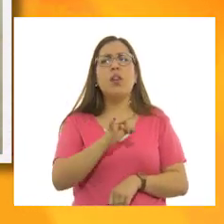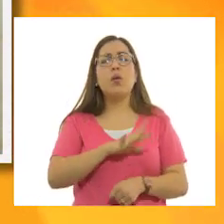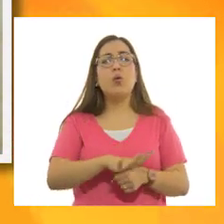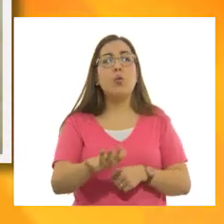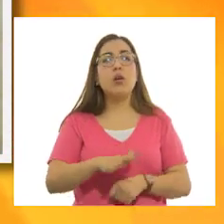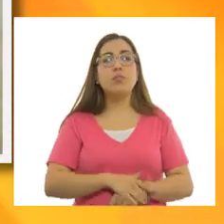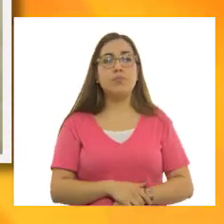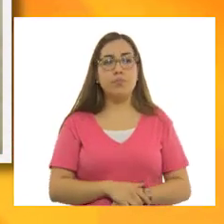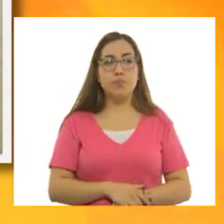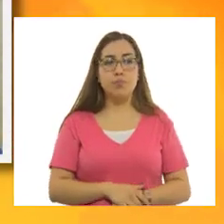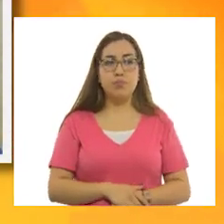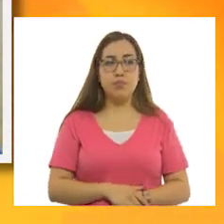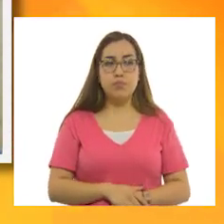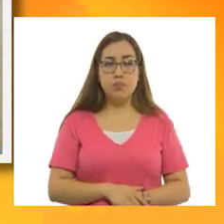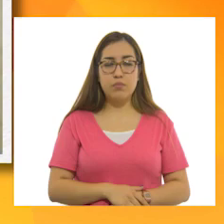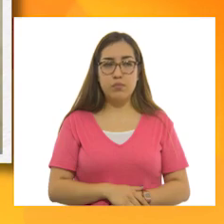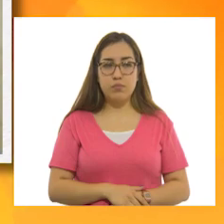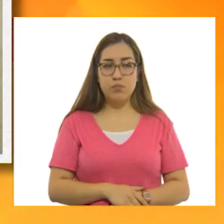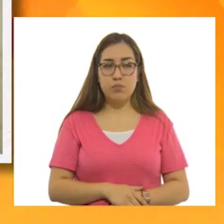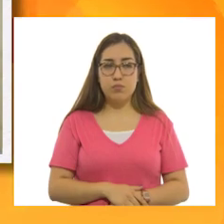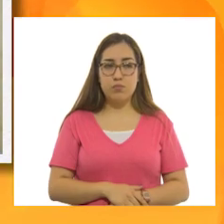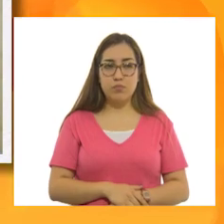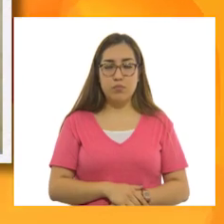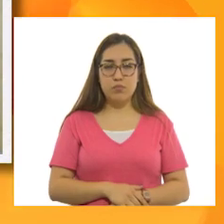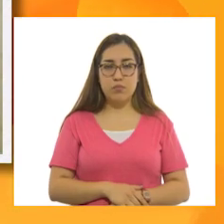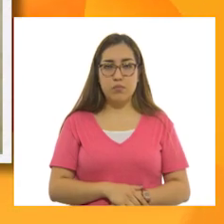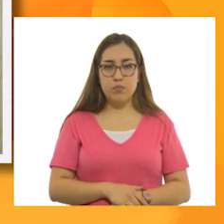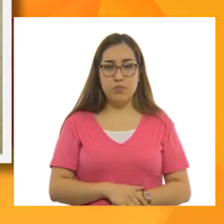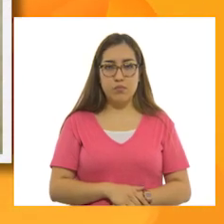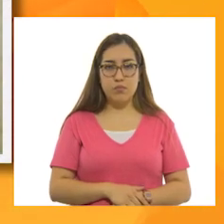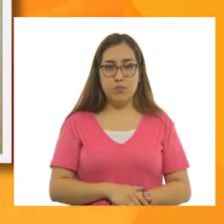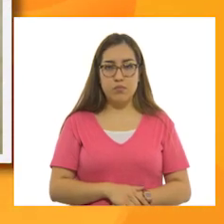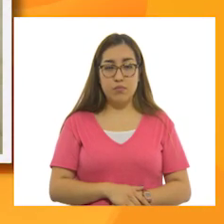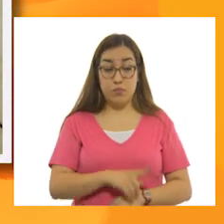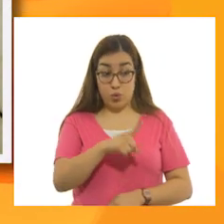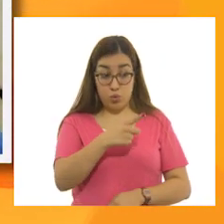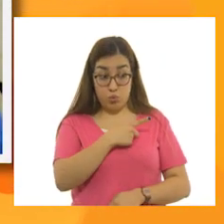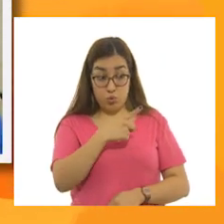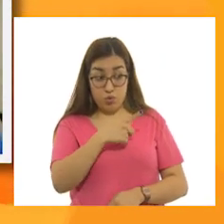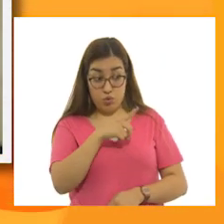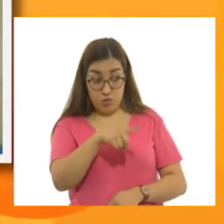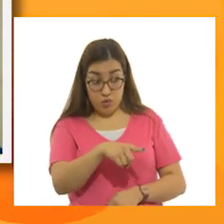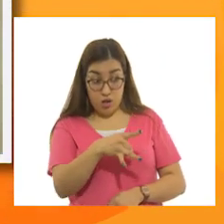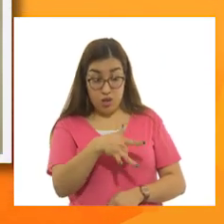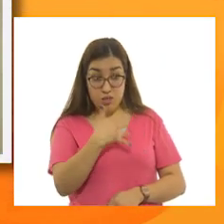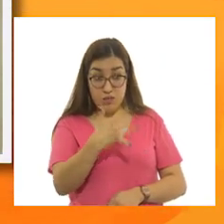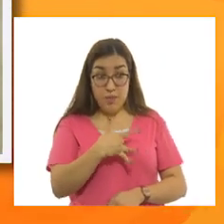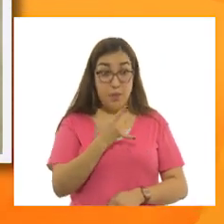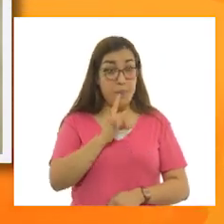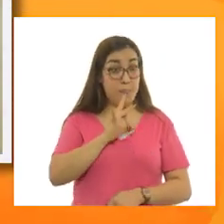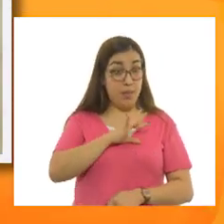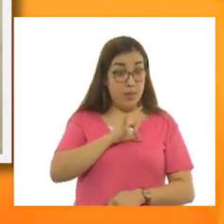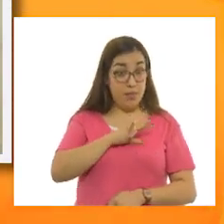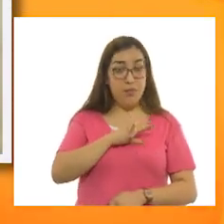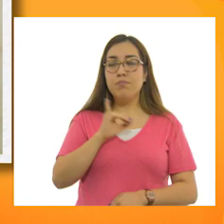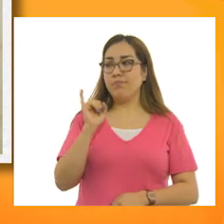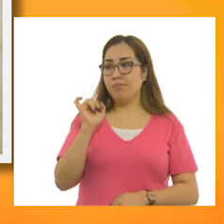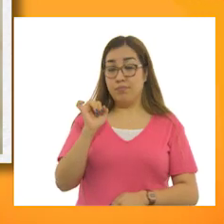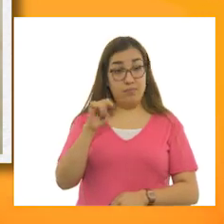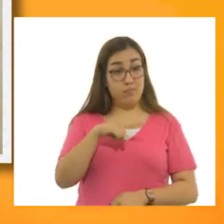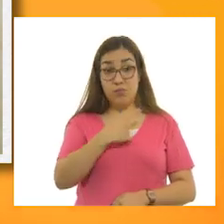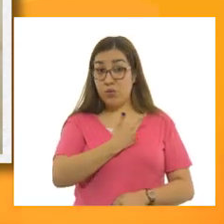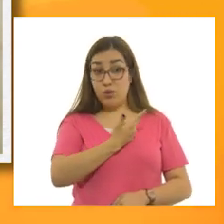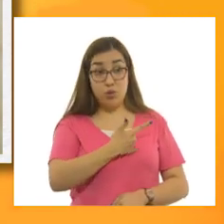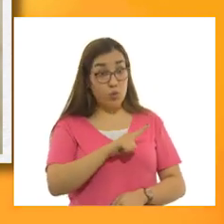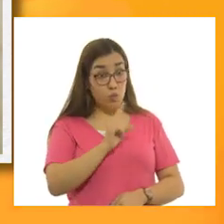para qué más hola a estar sola no te gusta estar sola